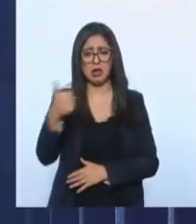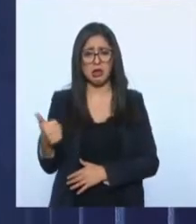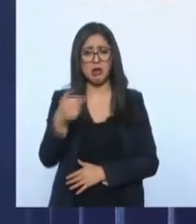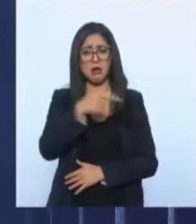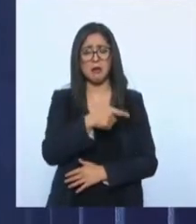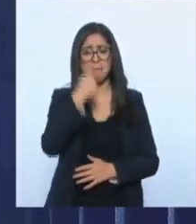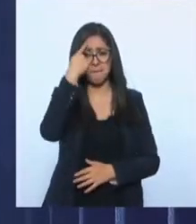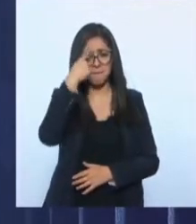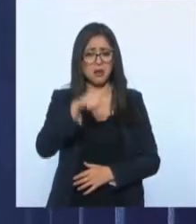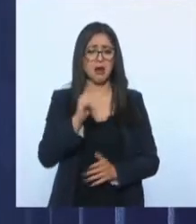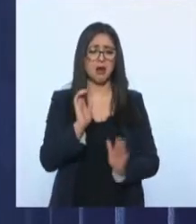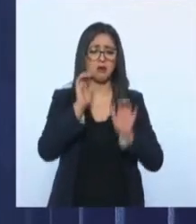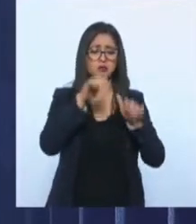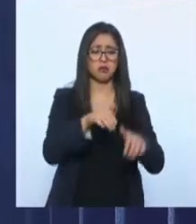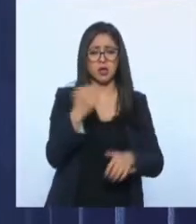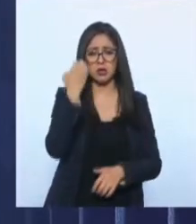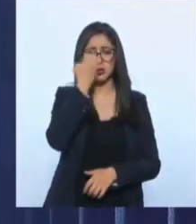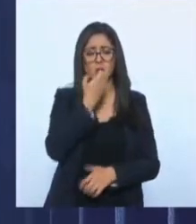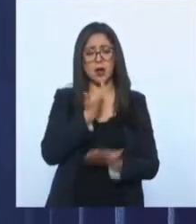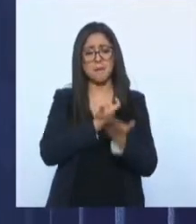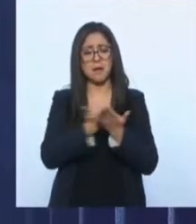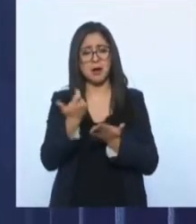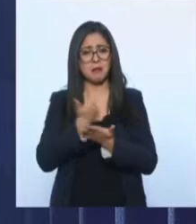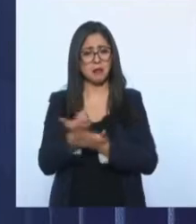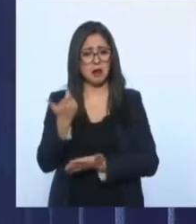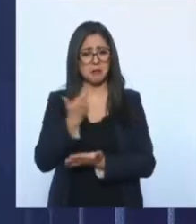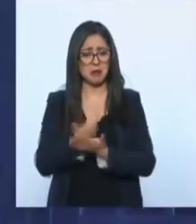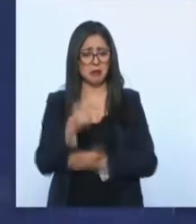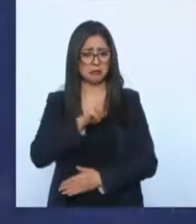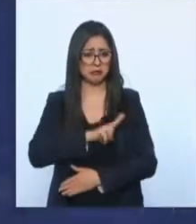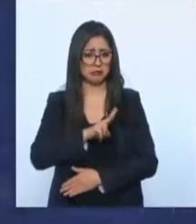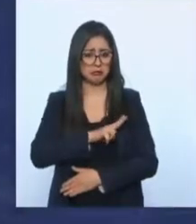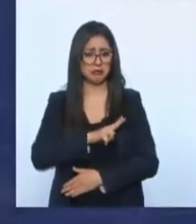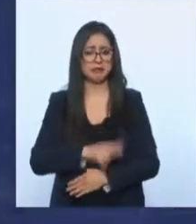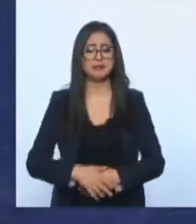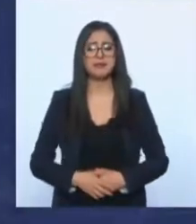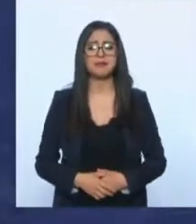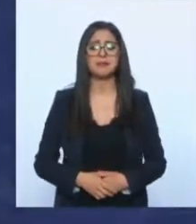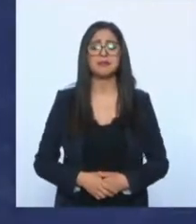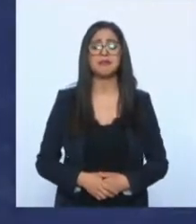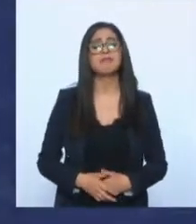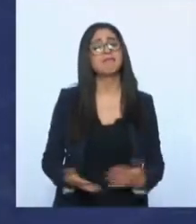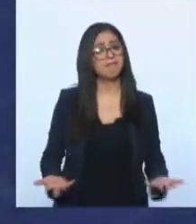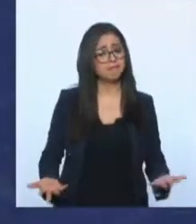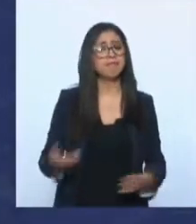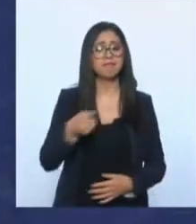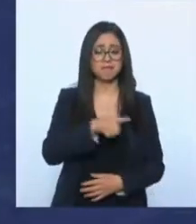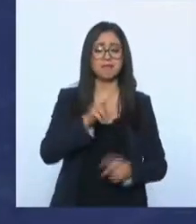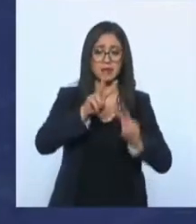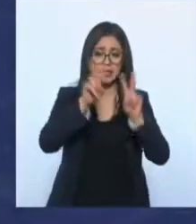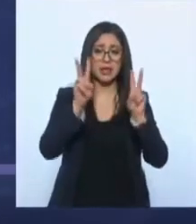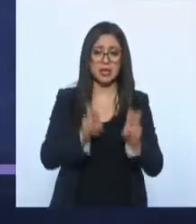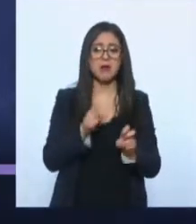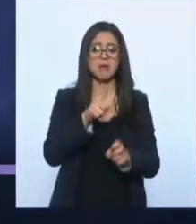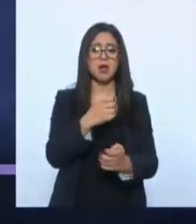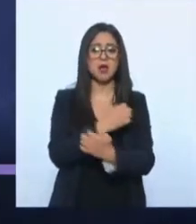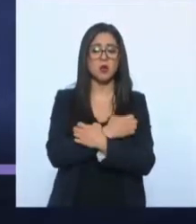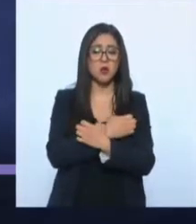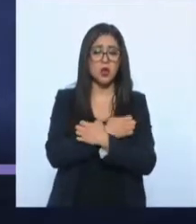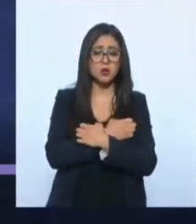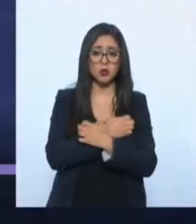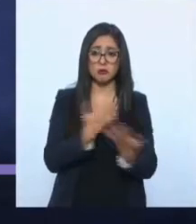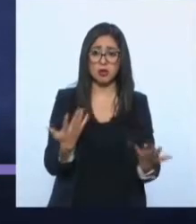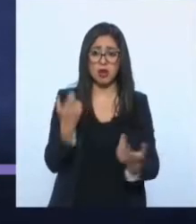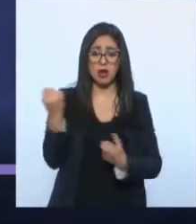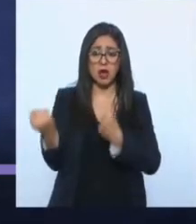las colegiaturas. Sí, hay muchos temas ahí involucrados en el tema de la educación pública, pero yo creo que